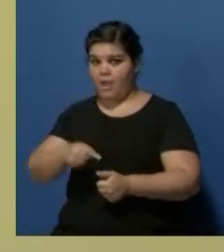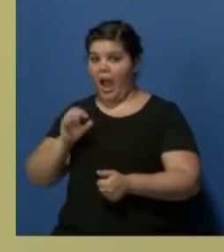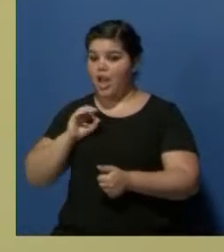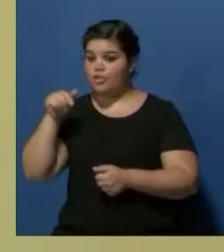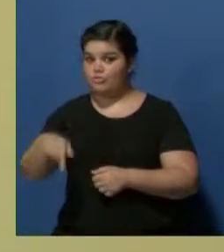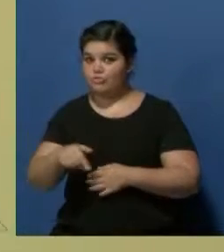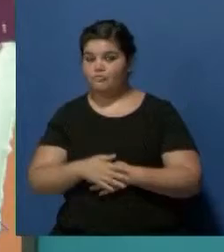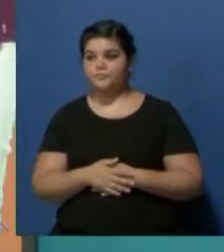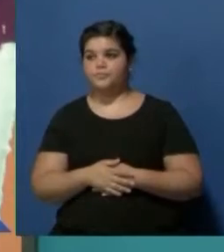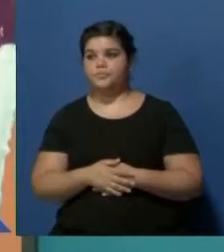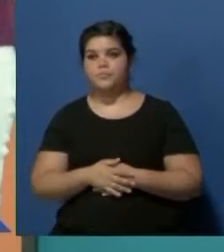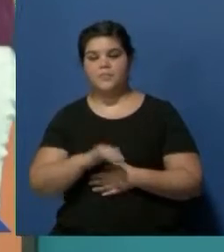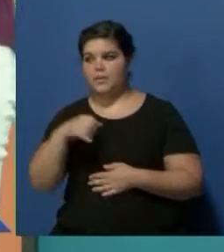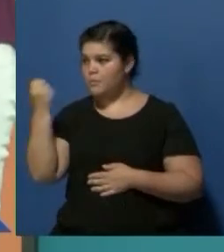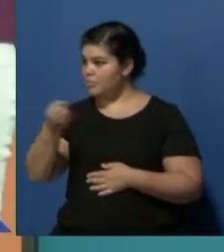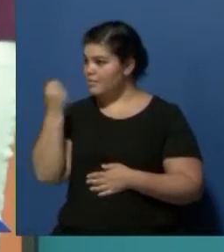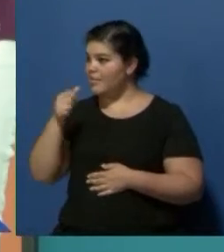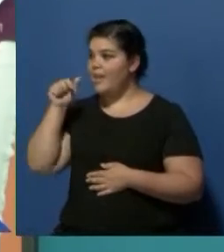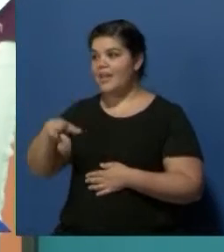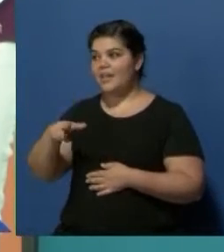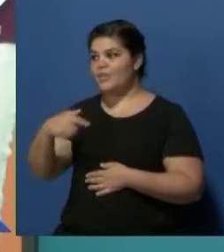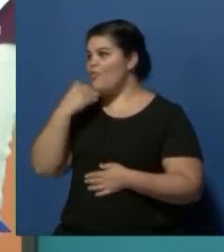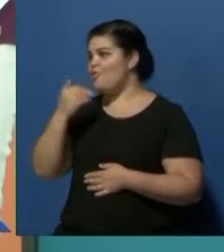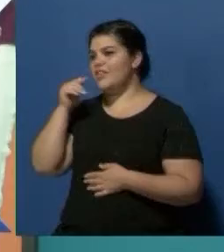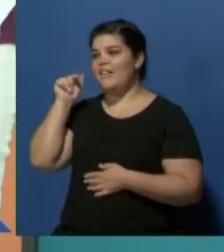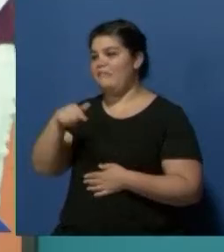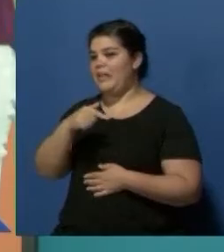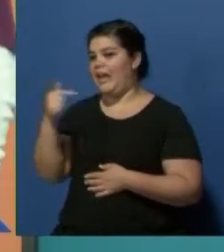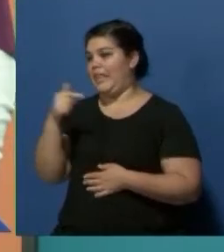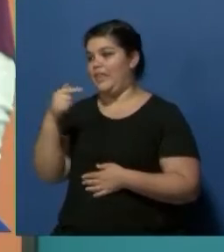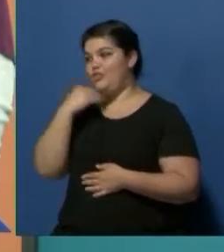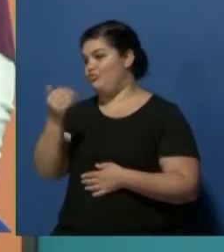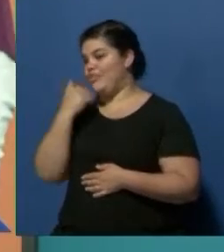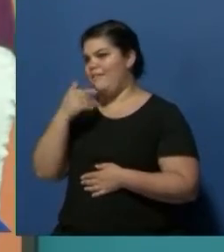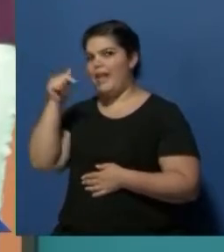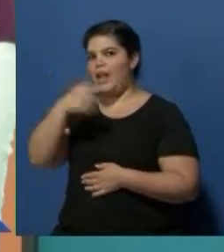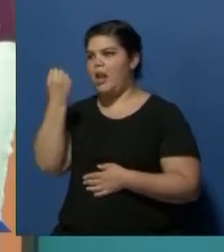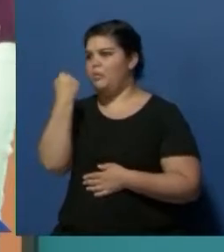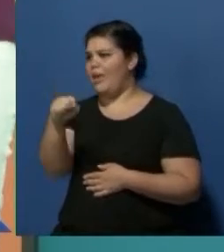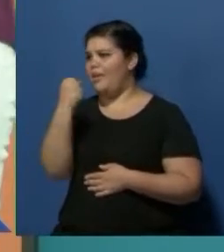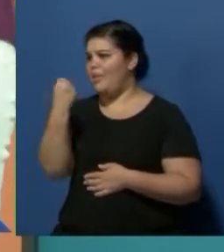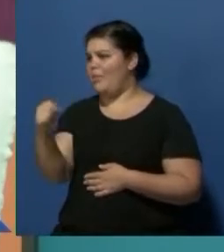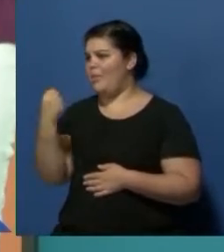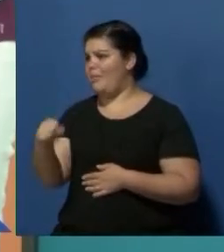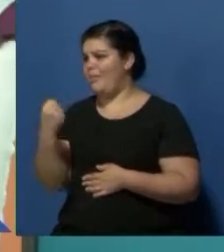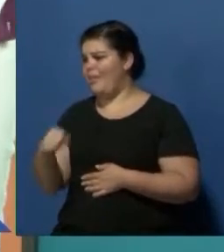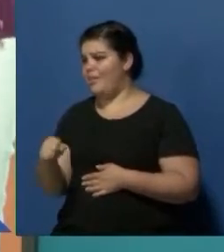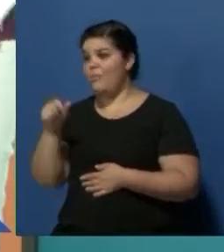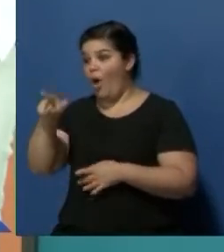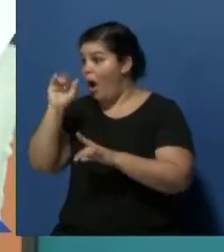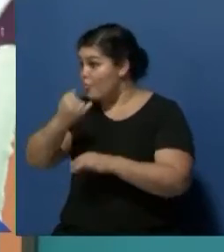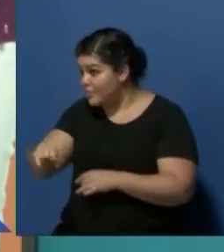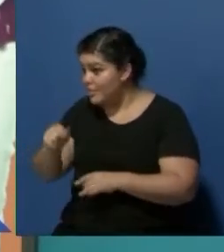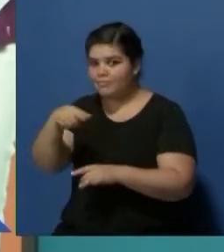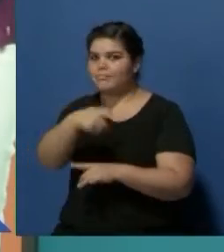bien, pero marcando tendencia, Gerardo no sabe de esto que está sucediendo. Se ha ausentado muchas veces en tu ausencia, justamente. Muchas